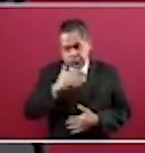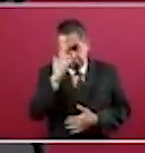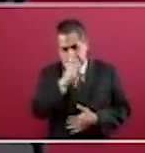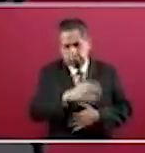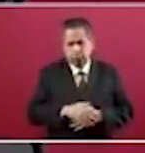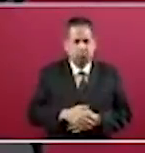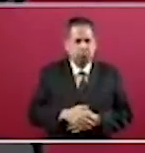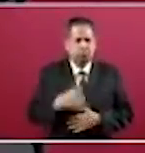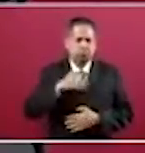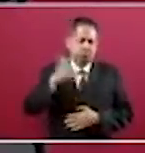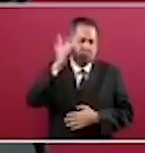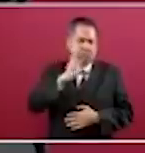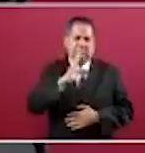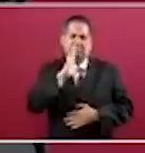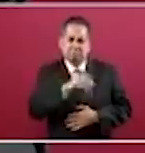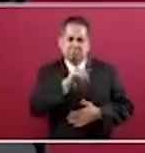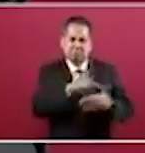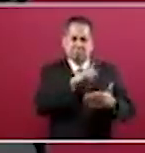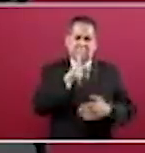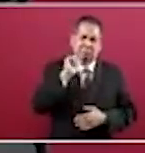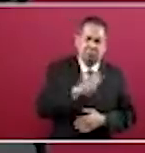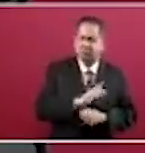No le deseamos mal a nadie.